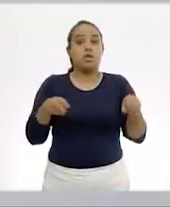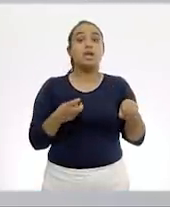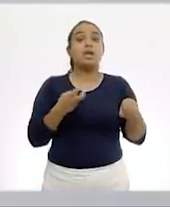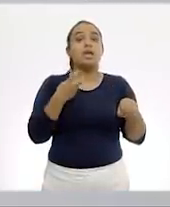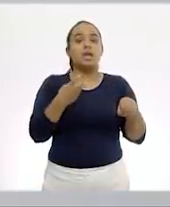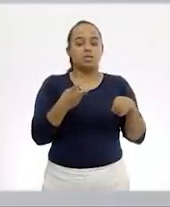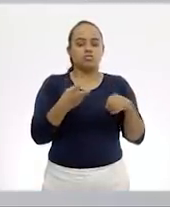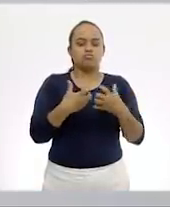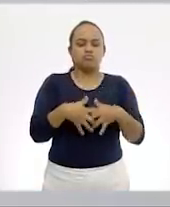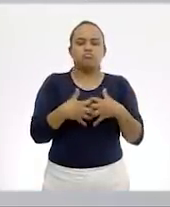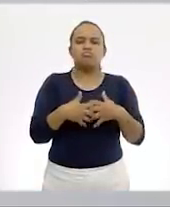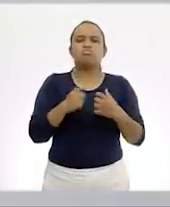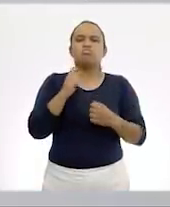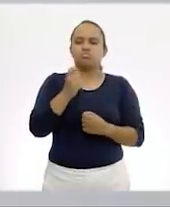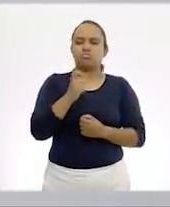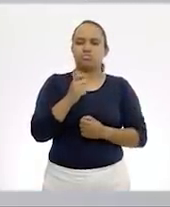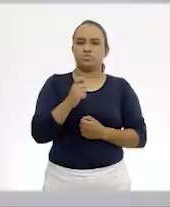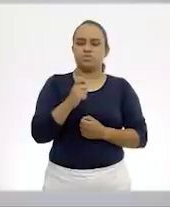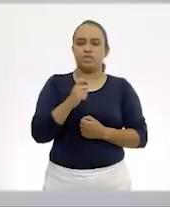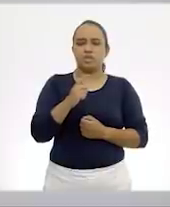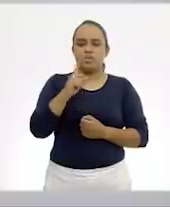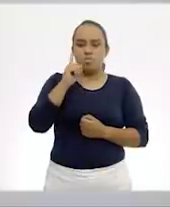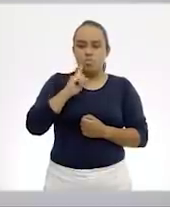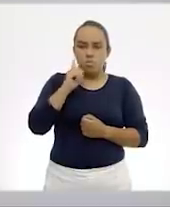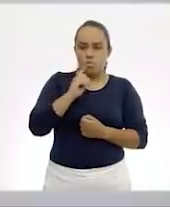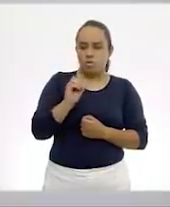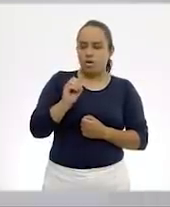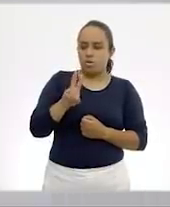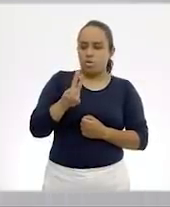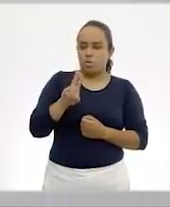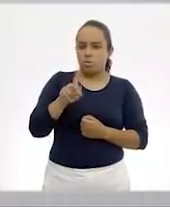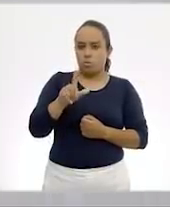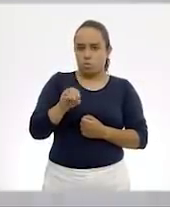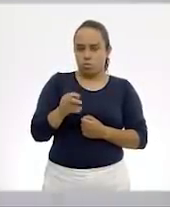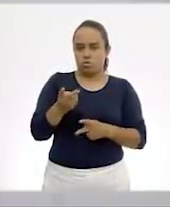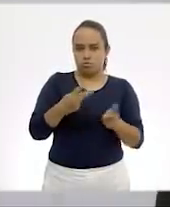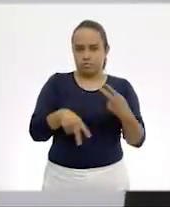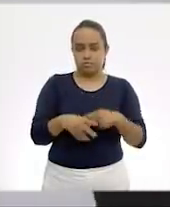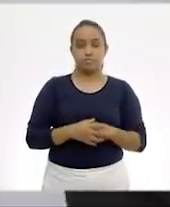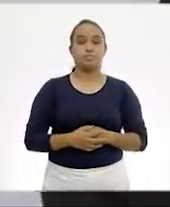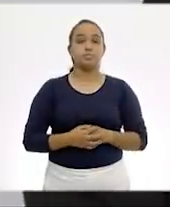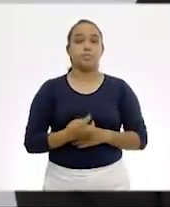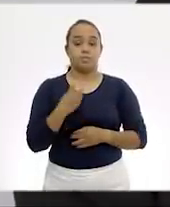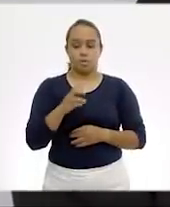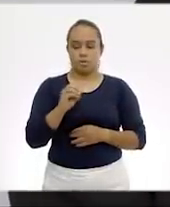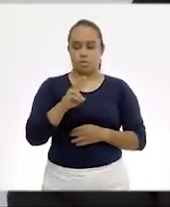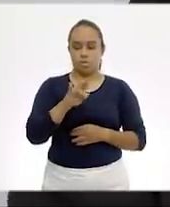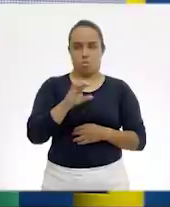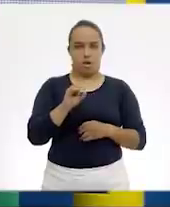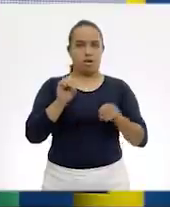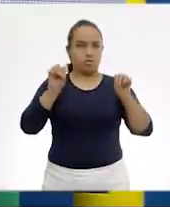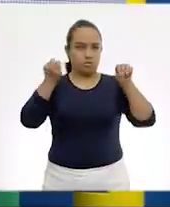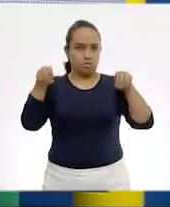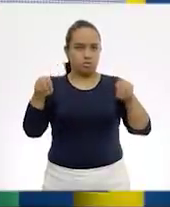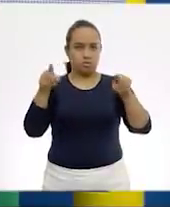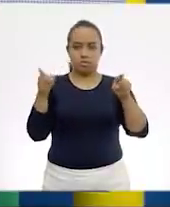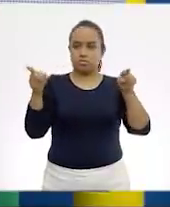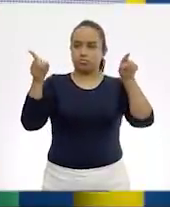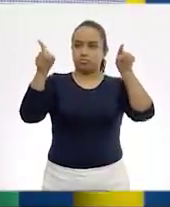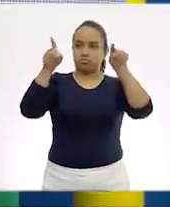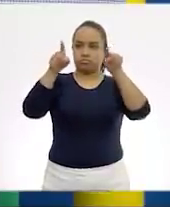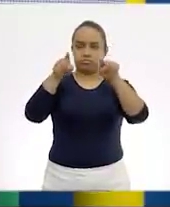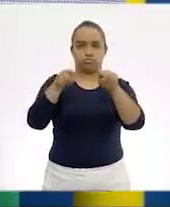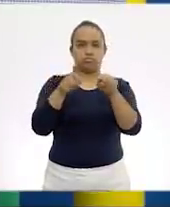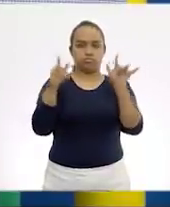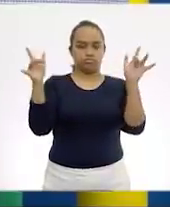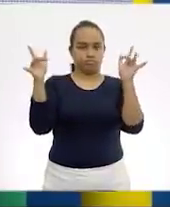donde se producen y maduran las células sexuales llamadas óvulos. Muy bien, aquí están los ovarios y los óvulos pasan por las trompas de